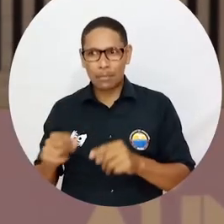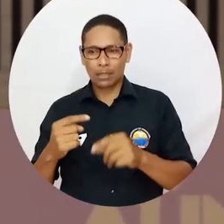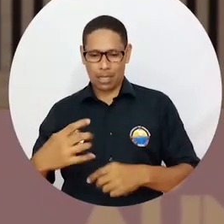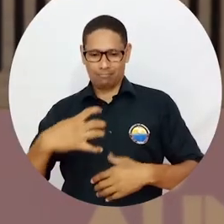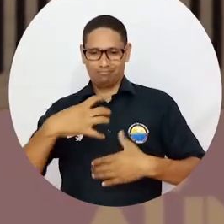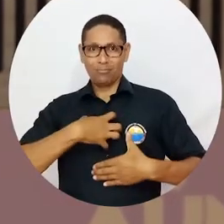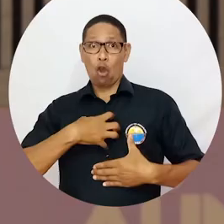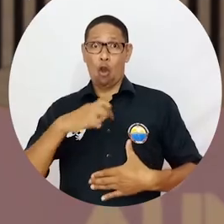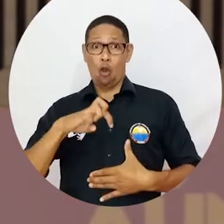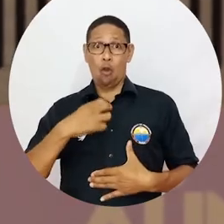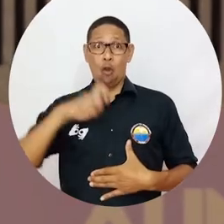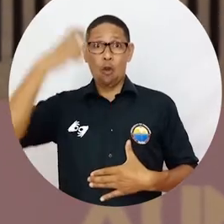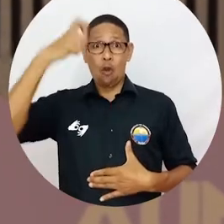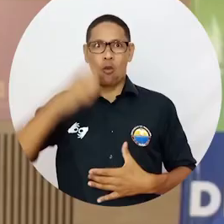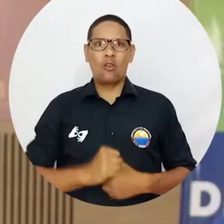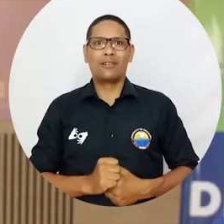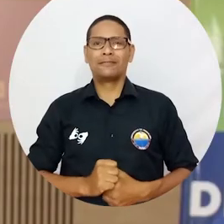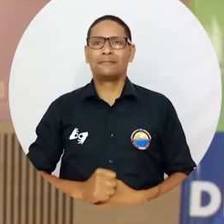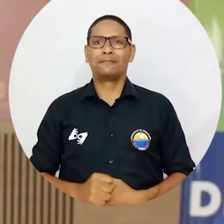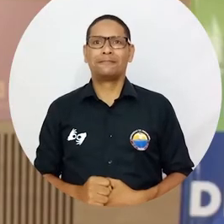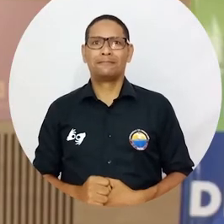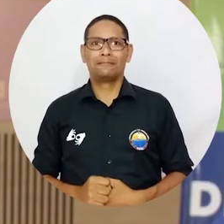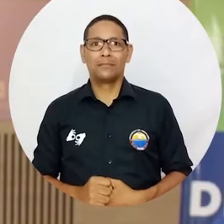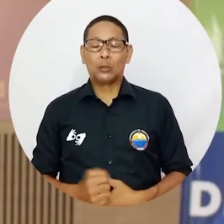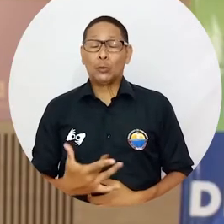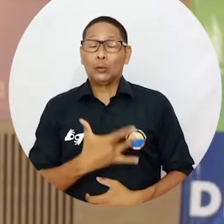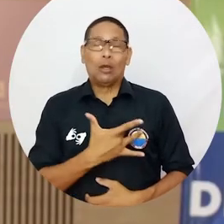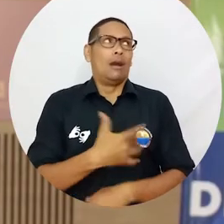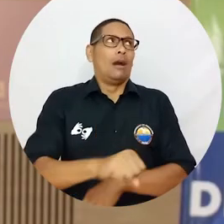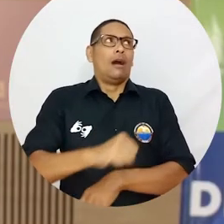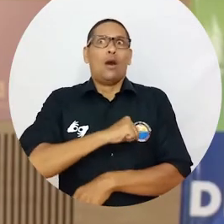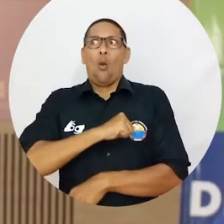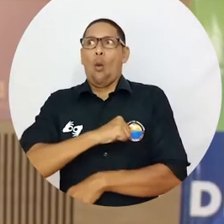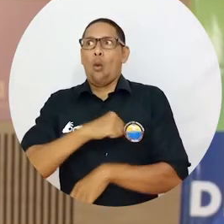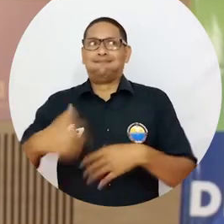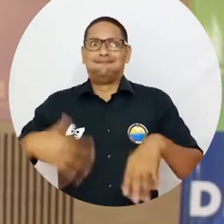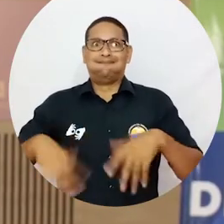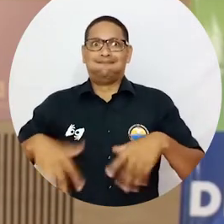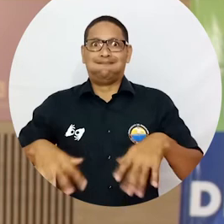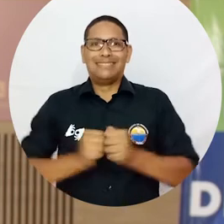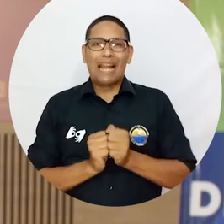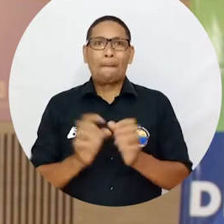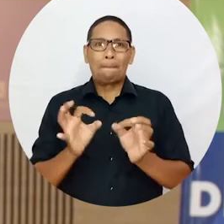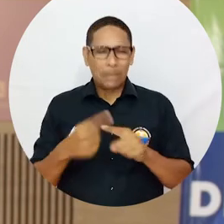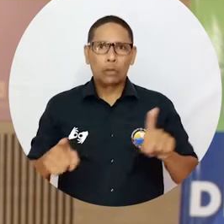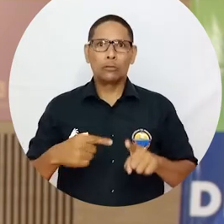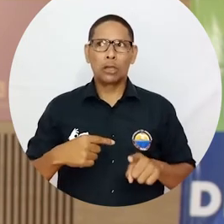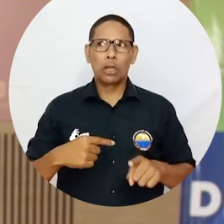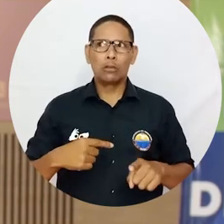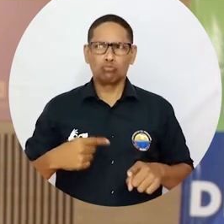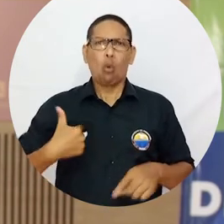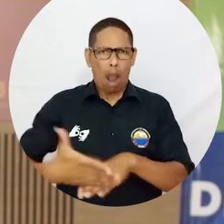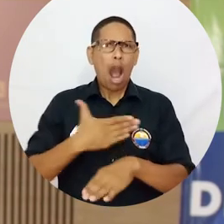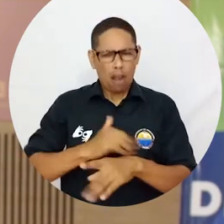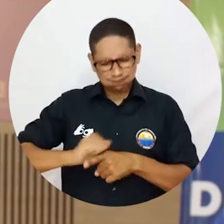la presea dorada en la categoría avanzada. Bueno, muy nerviosa porque los nervios jamás se quitan y segura porque he